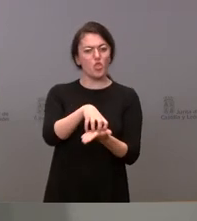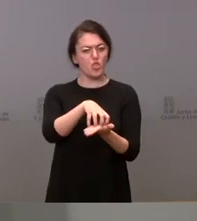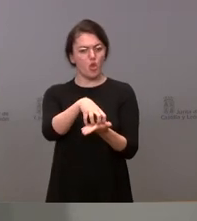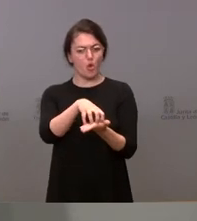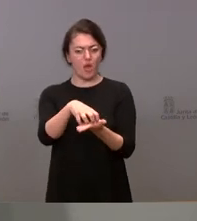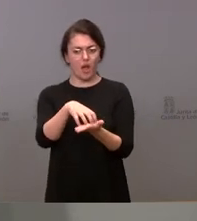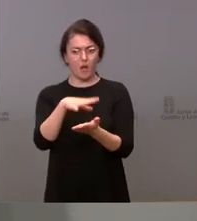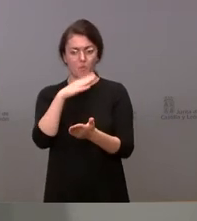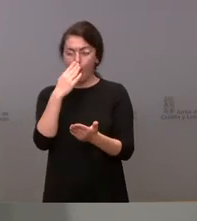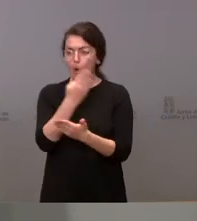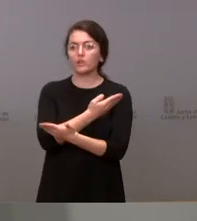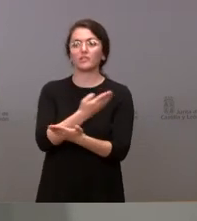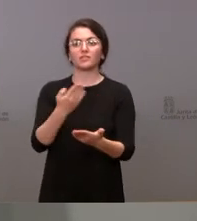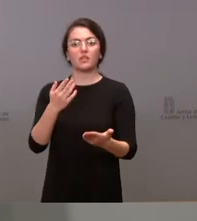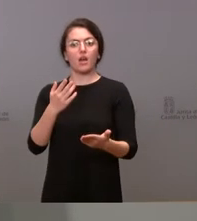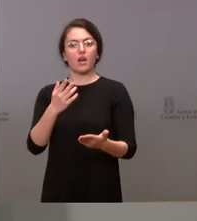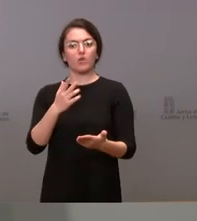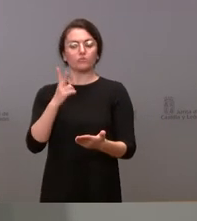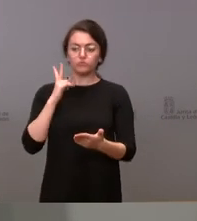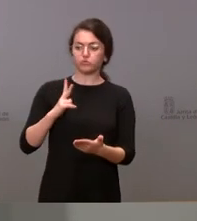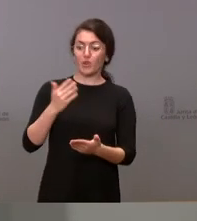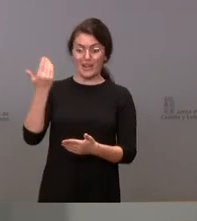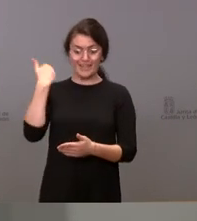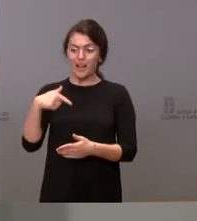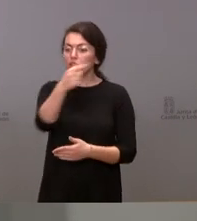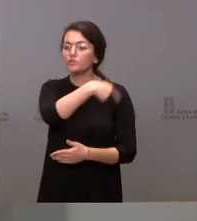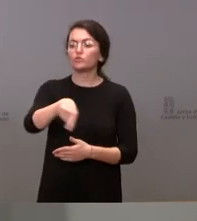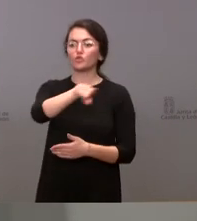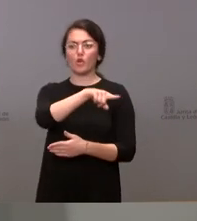de la honorabilidad de quienes ya han sido sometidos a esa prueba.